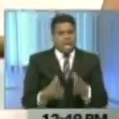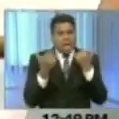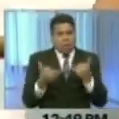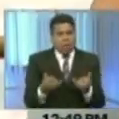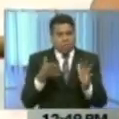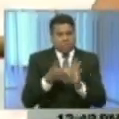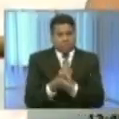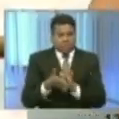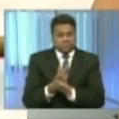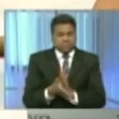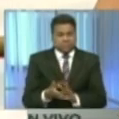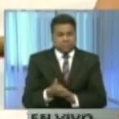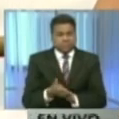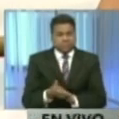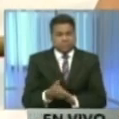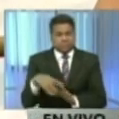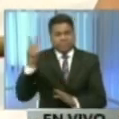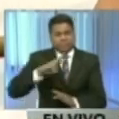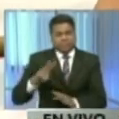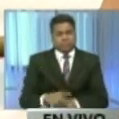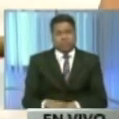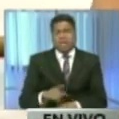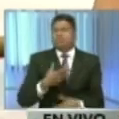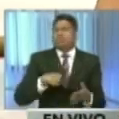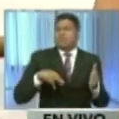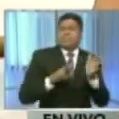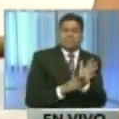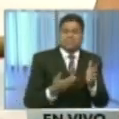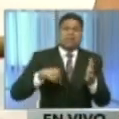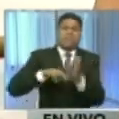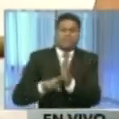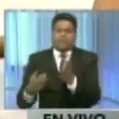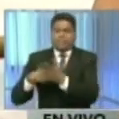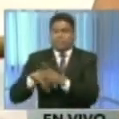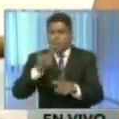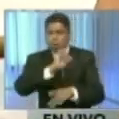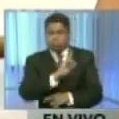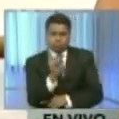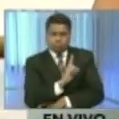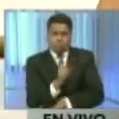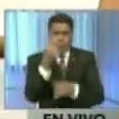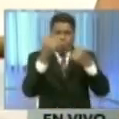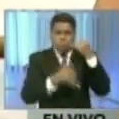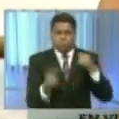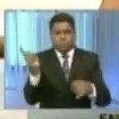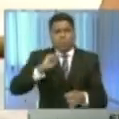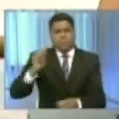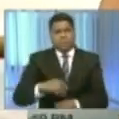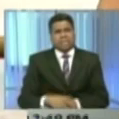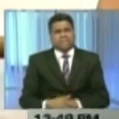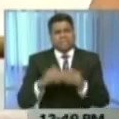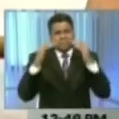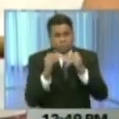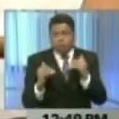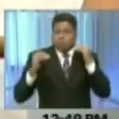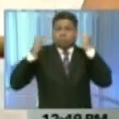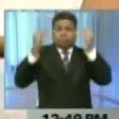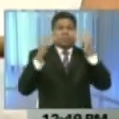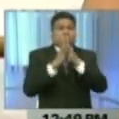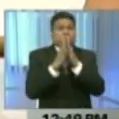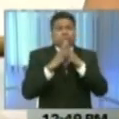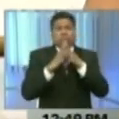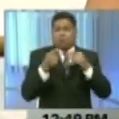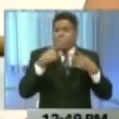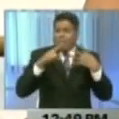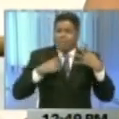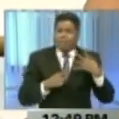sin precedentes y de tal gravedad que en los últimos meses ha superado las posibilidades de